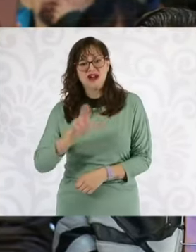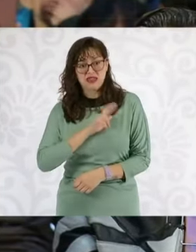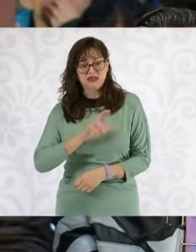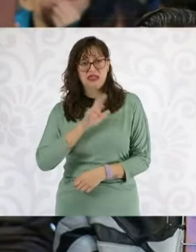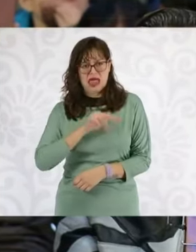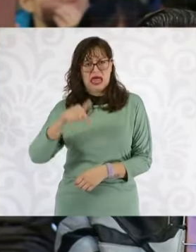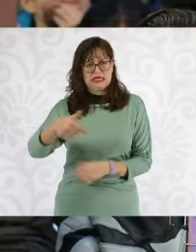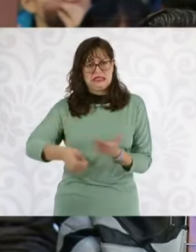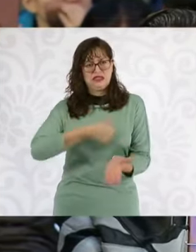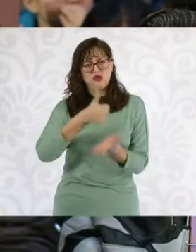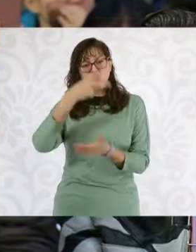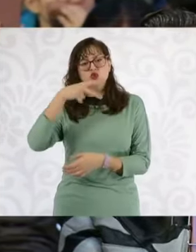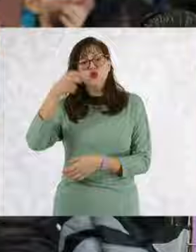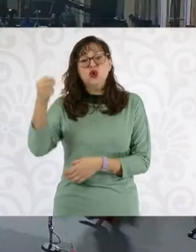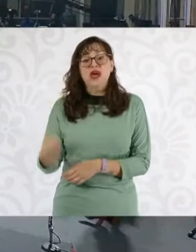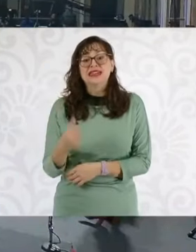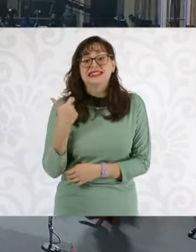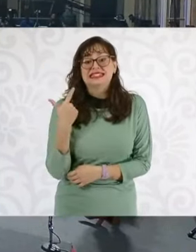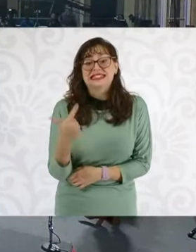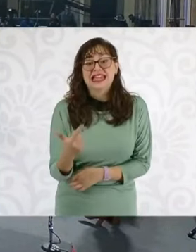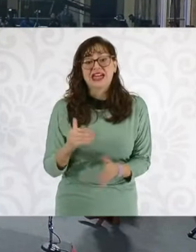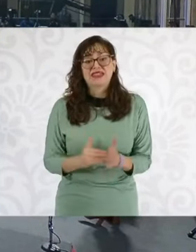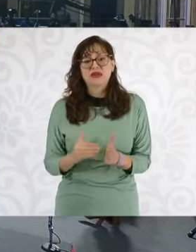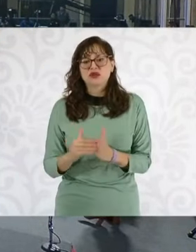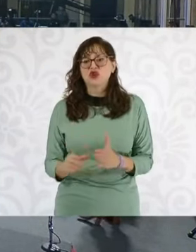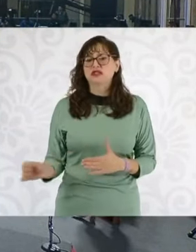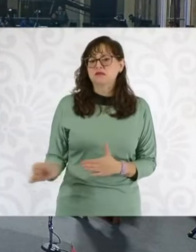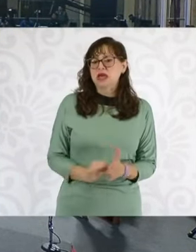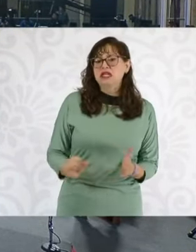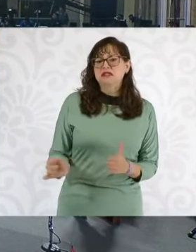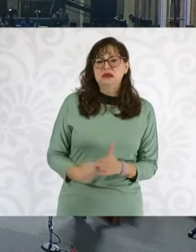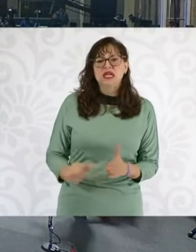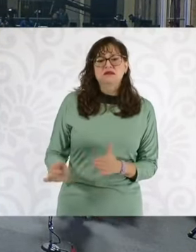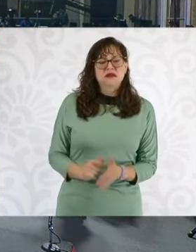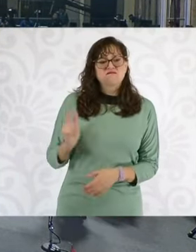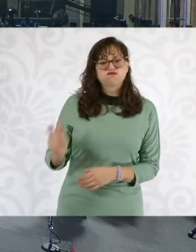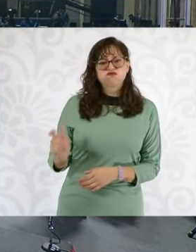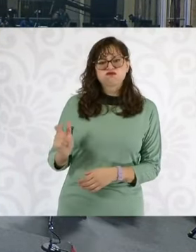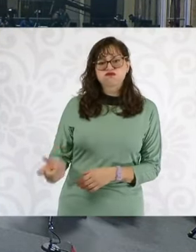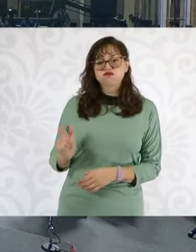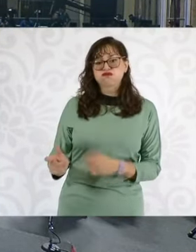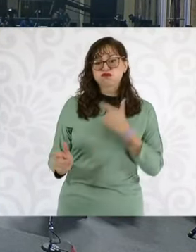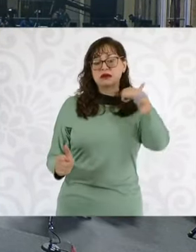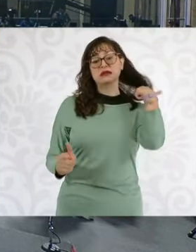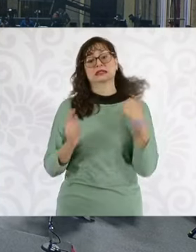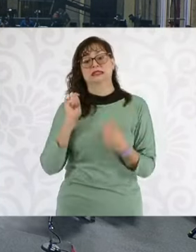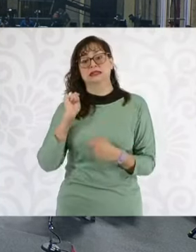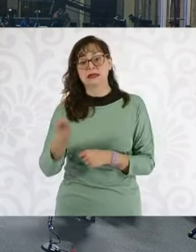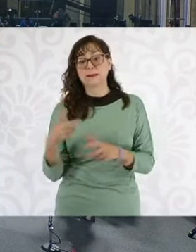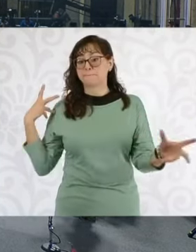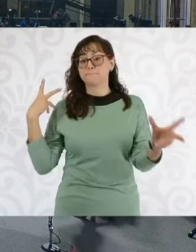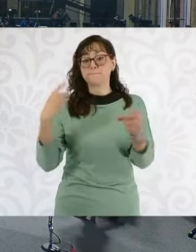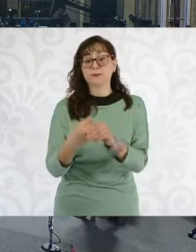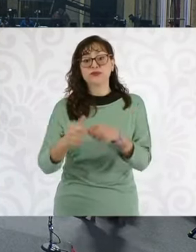sur de la ciudad, que cuesta 7 millones de pesos mensuales. Es decir, que a lo largo de los 12 años que haya